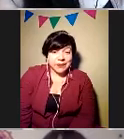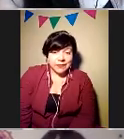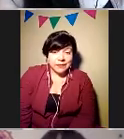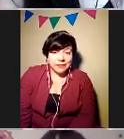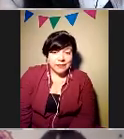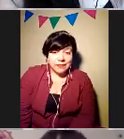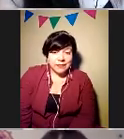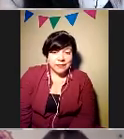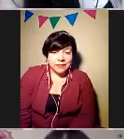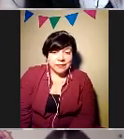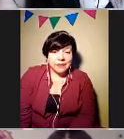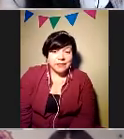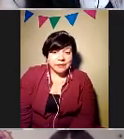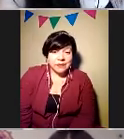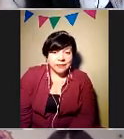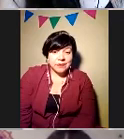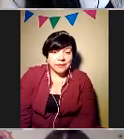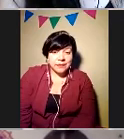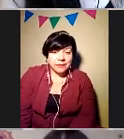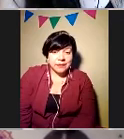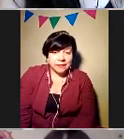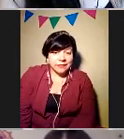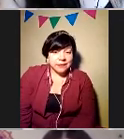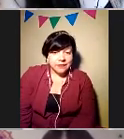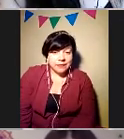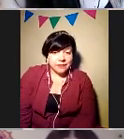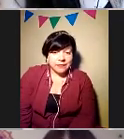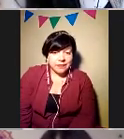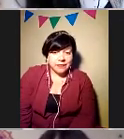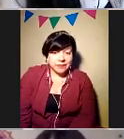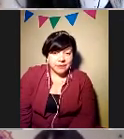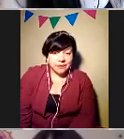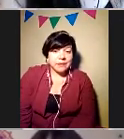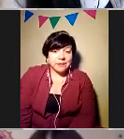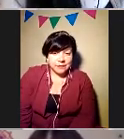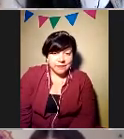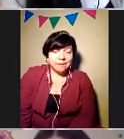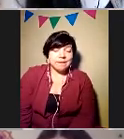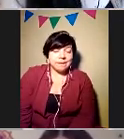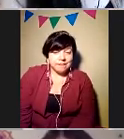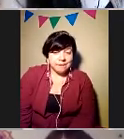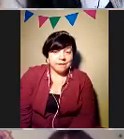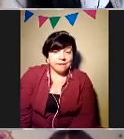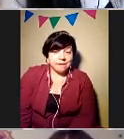ahora a visitar, la ropa pudriéndose porque ya no saben dónde más meter la ropa que la gente bota y no compra.